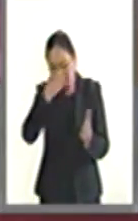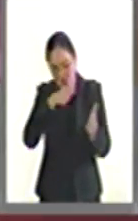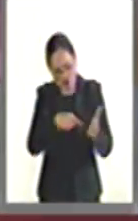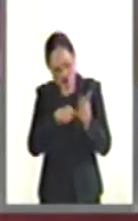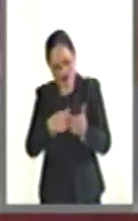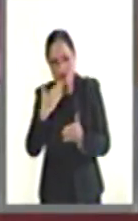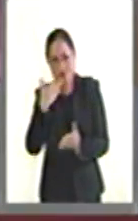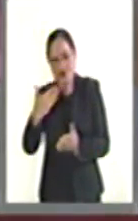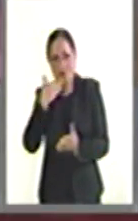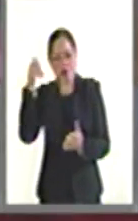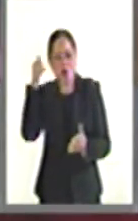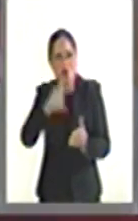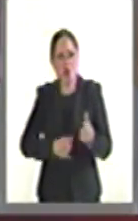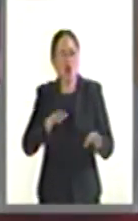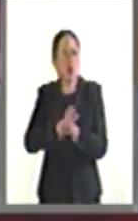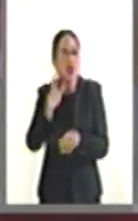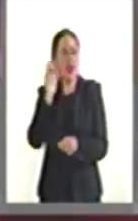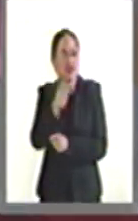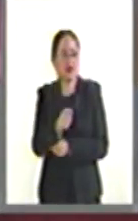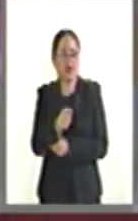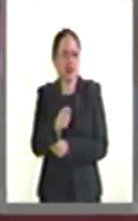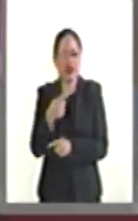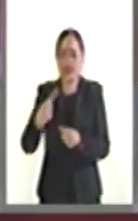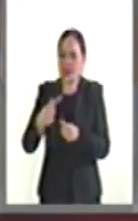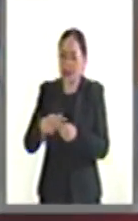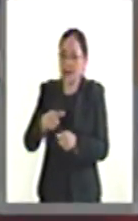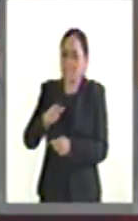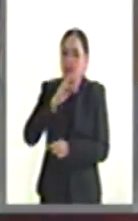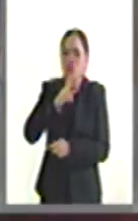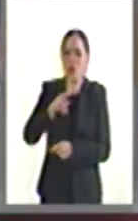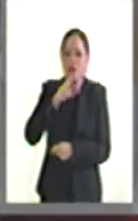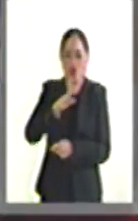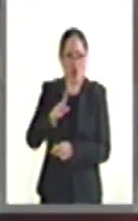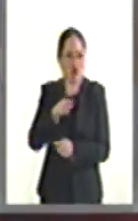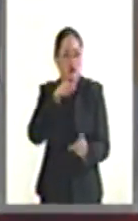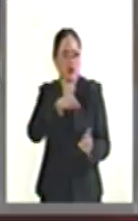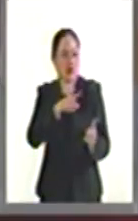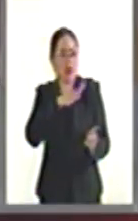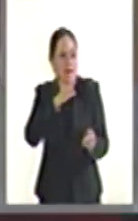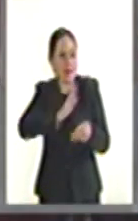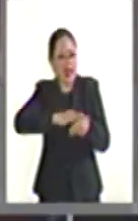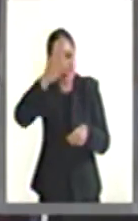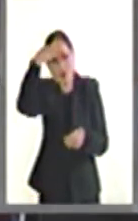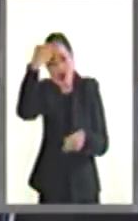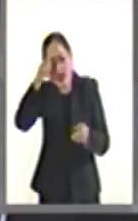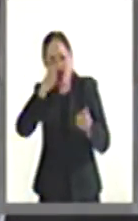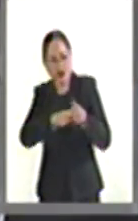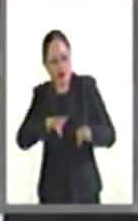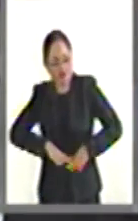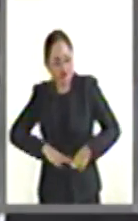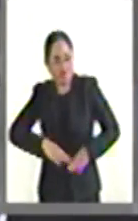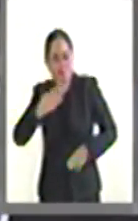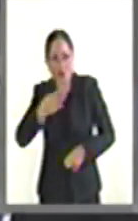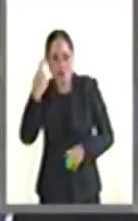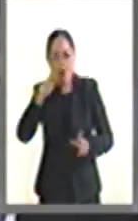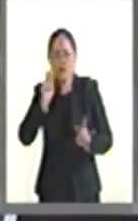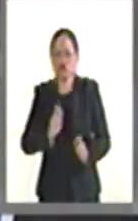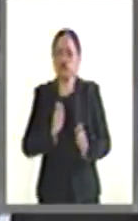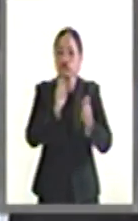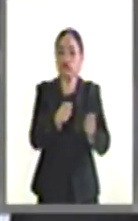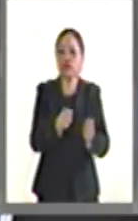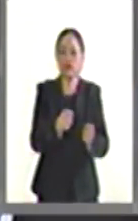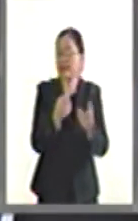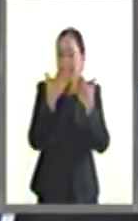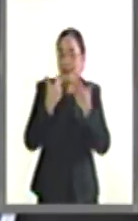que implique ponderar a los más capaces, experimentados y aptos para desempeñar el cargo.